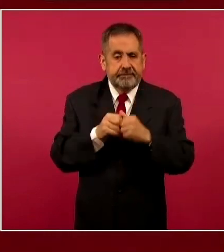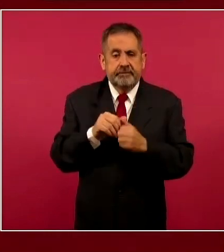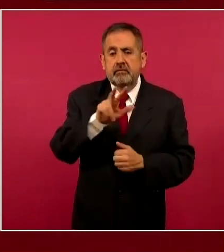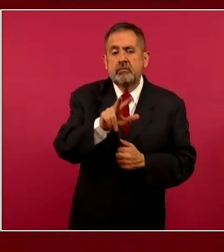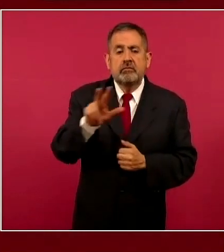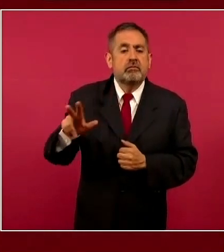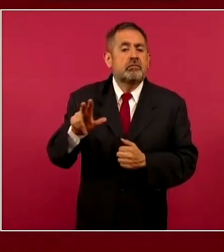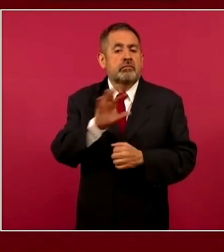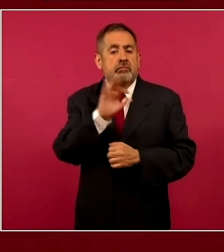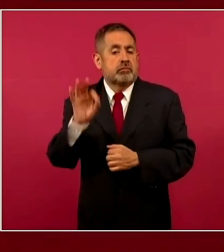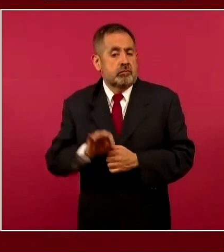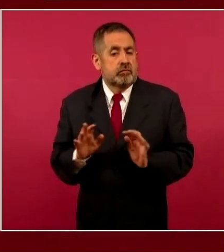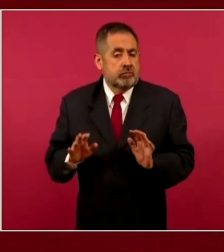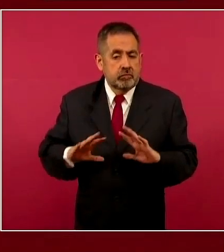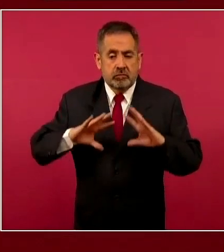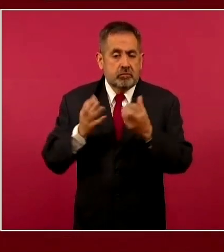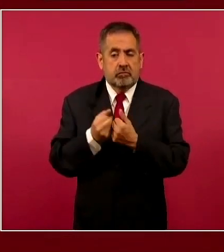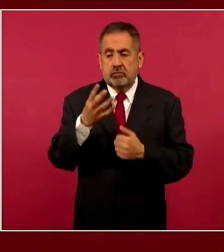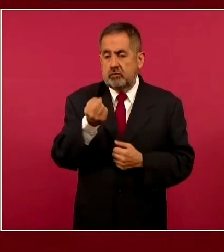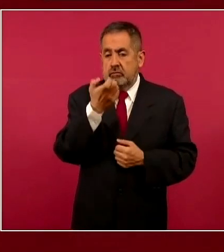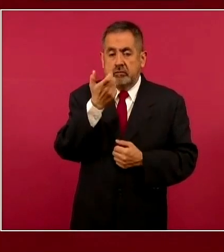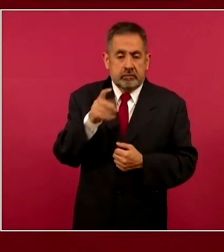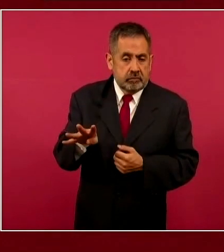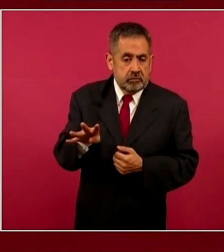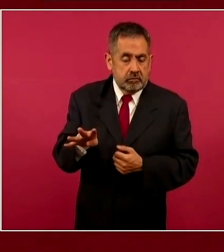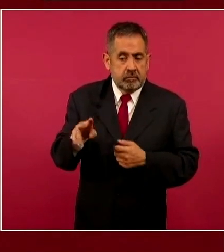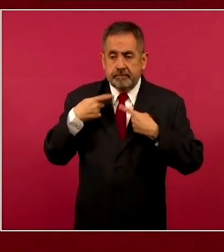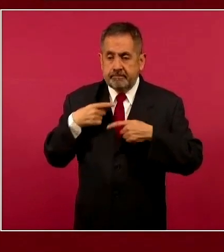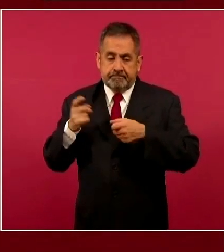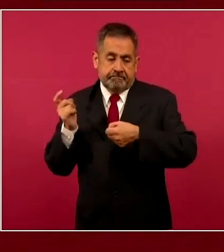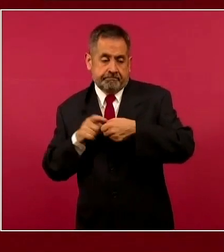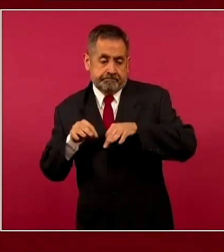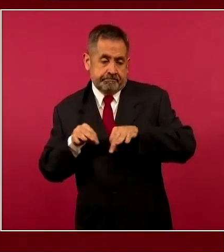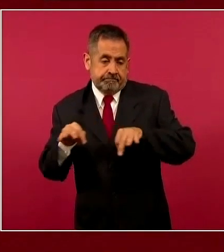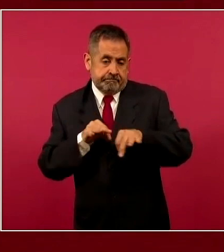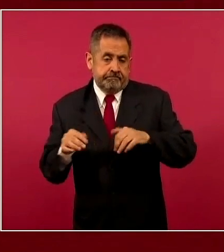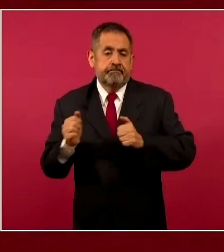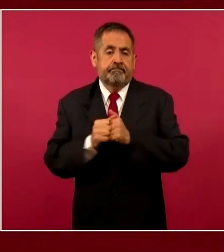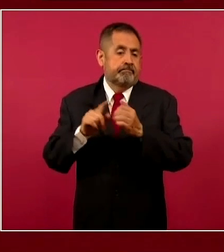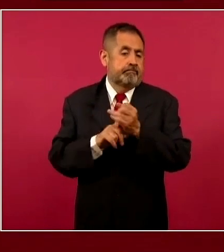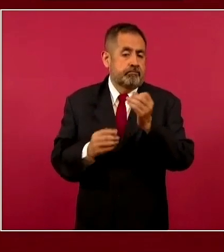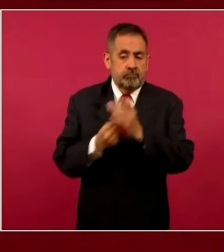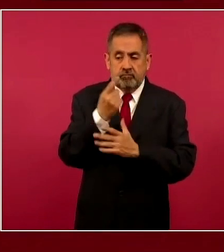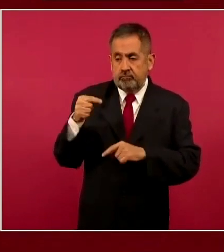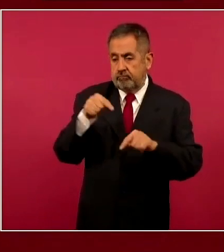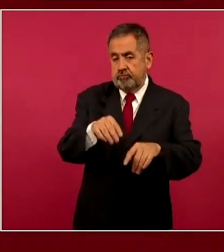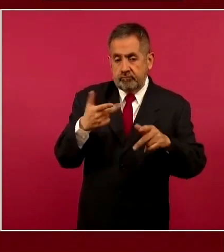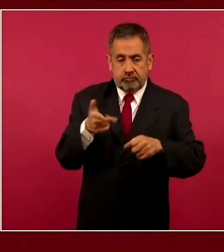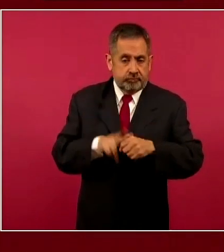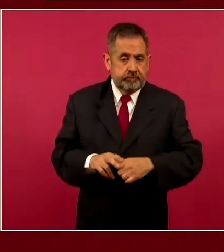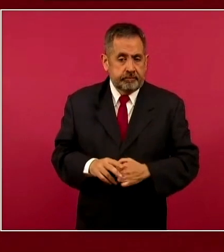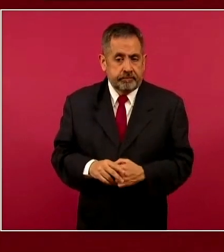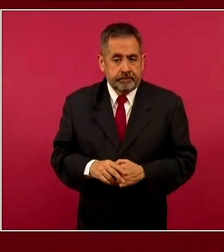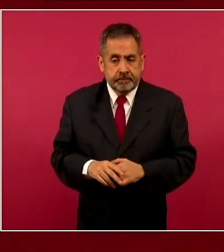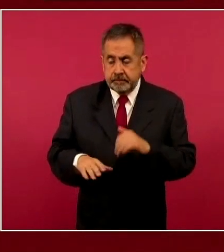de cobertura, con 919 trabajadoras y trabajadores de enfermería. El abasto está en